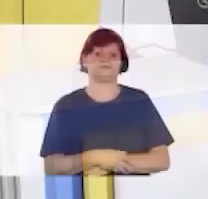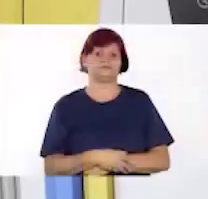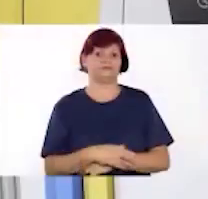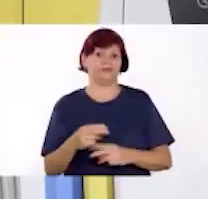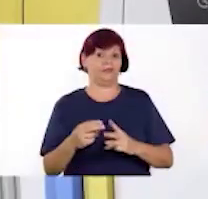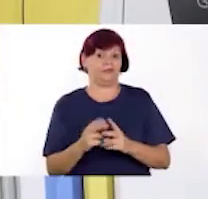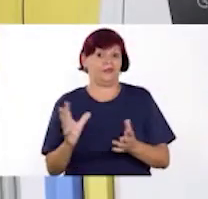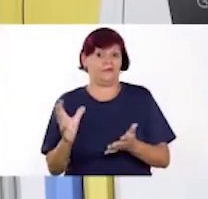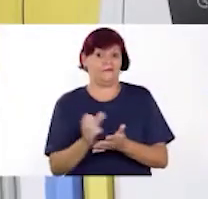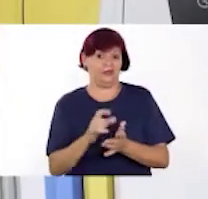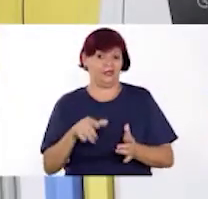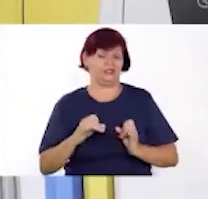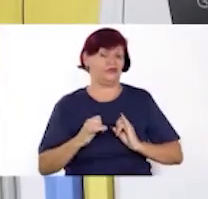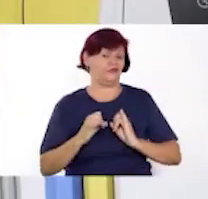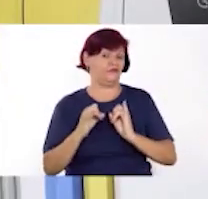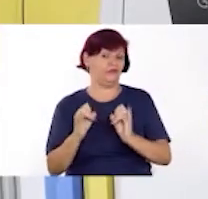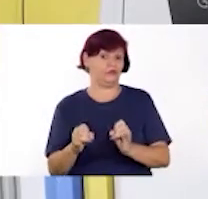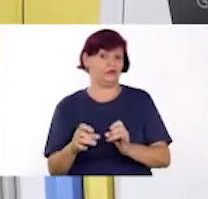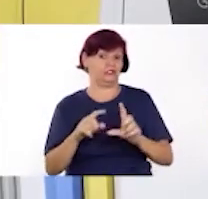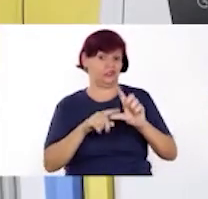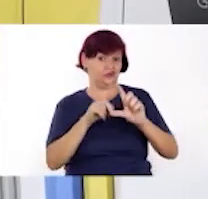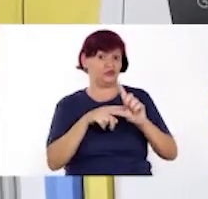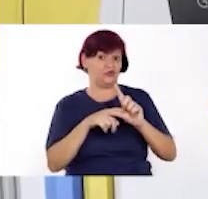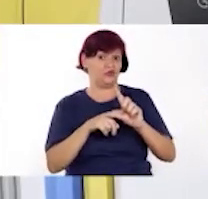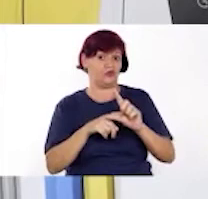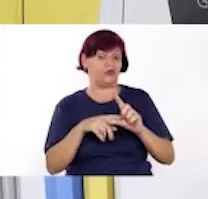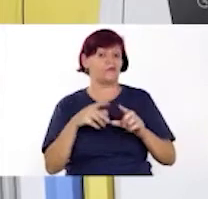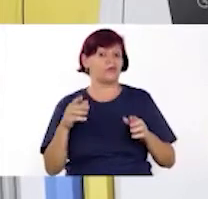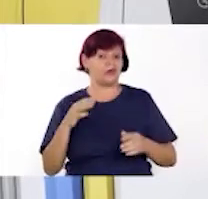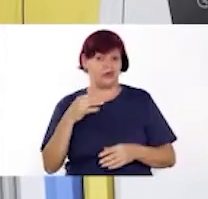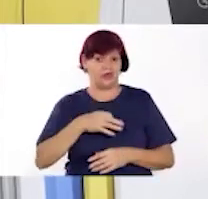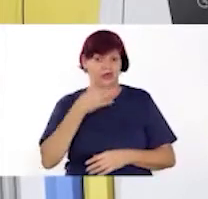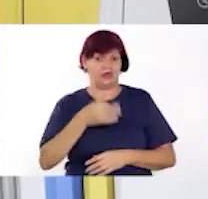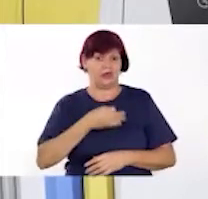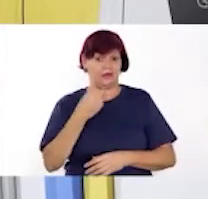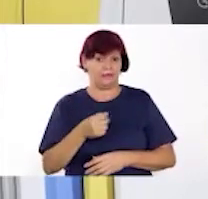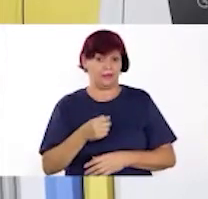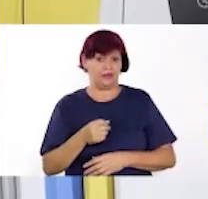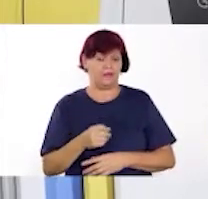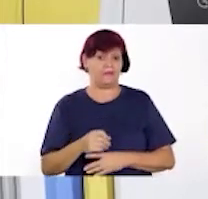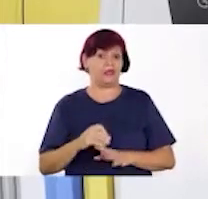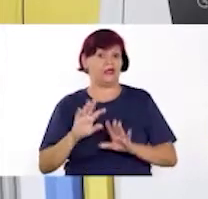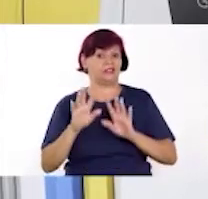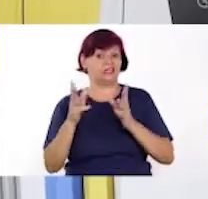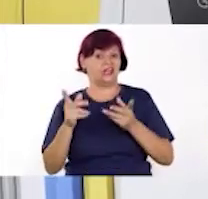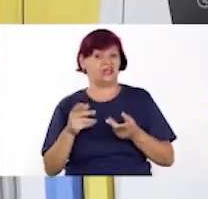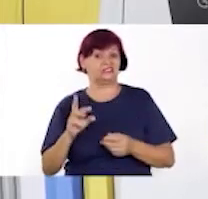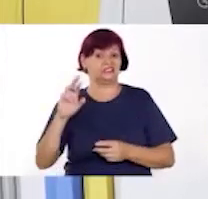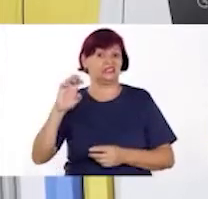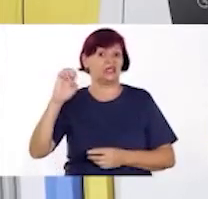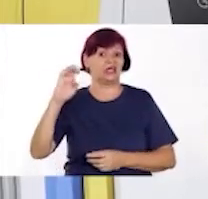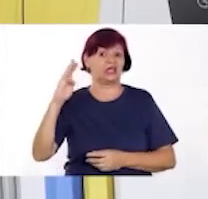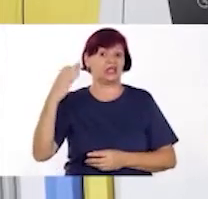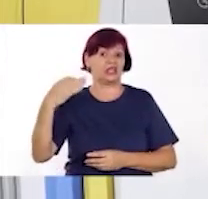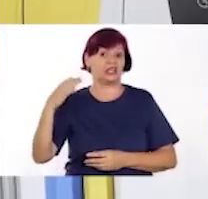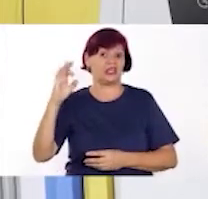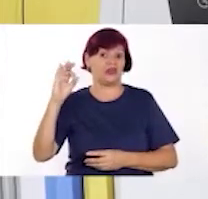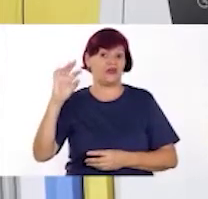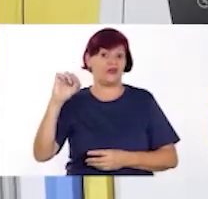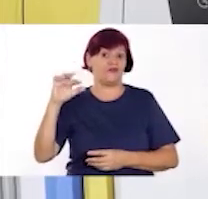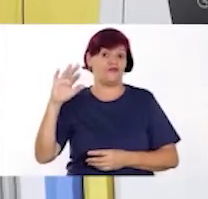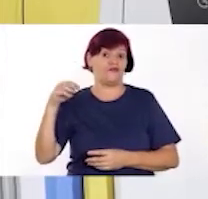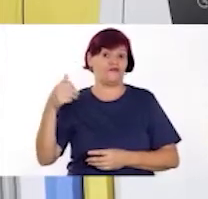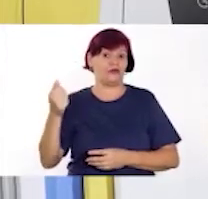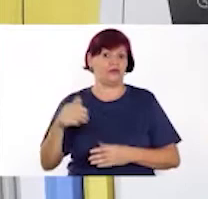Para completar la información, deberán abordar también las reformas que se van a desarrollar